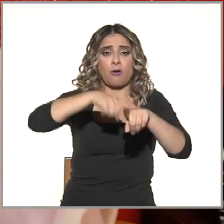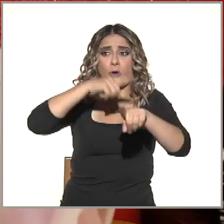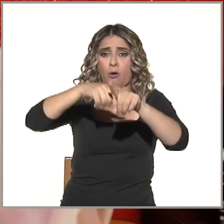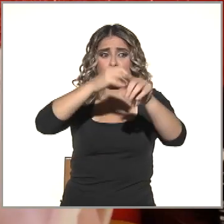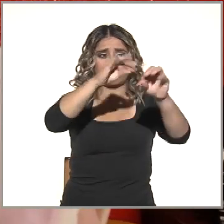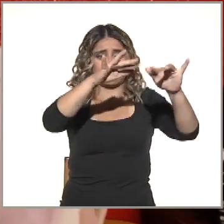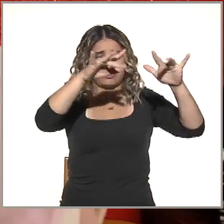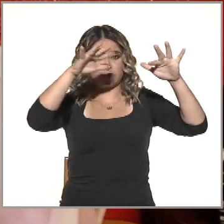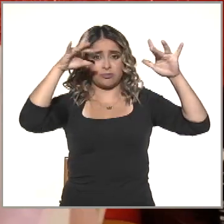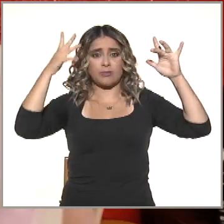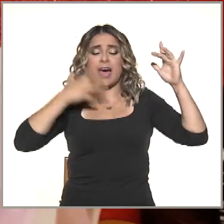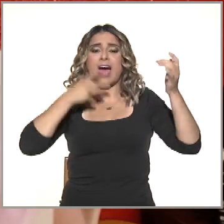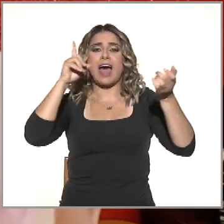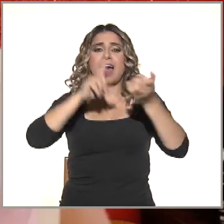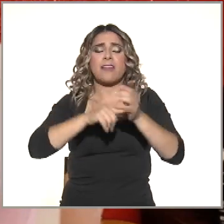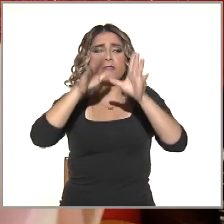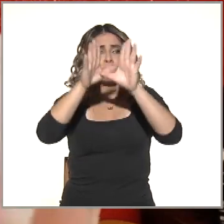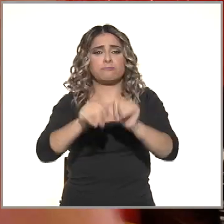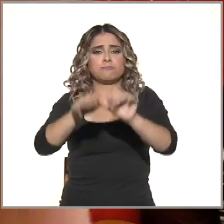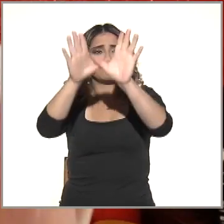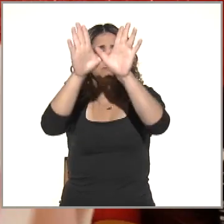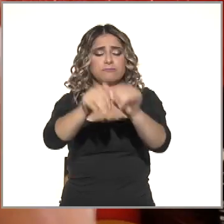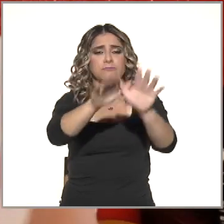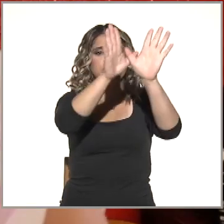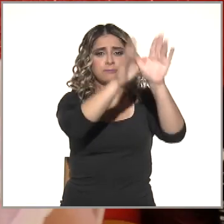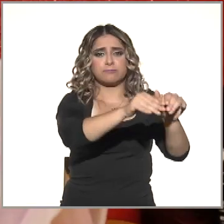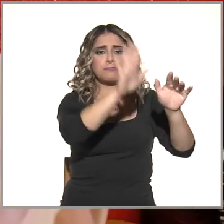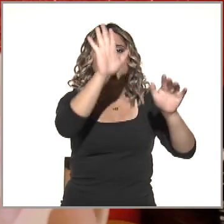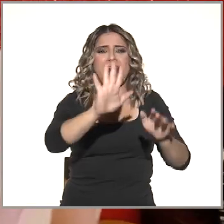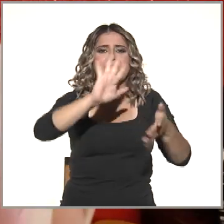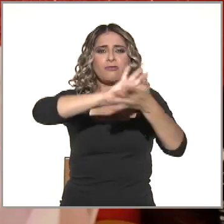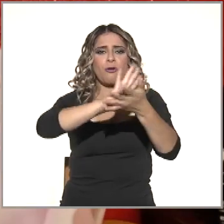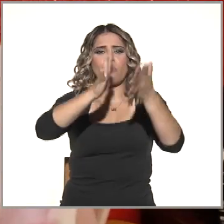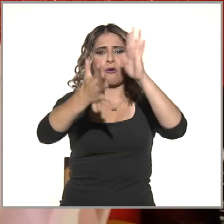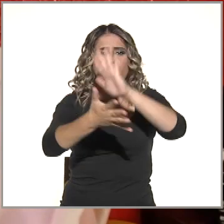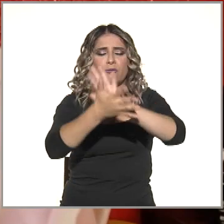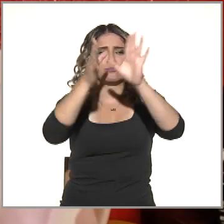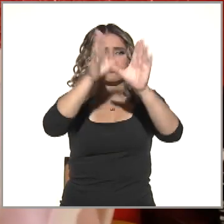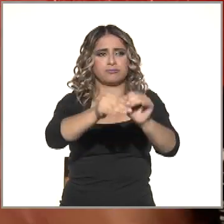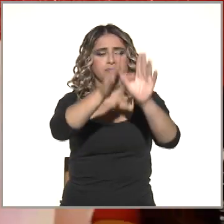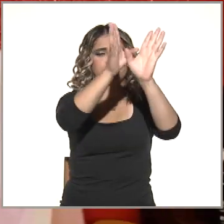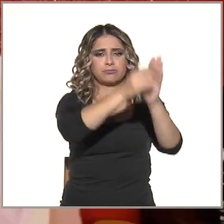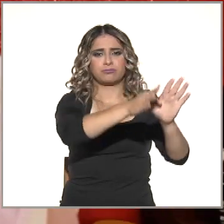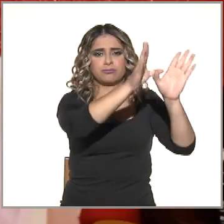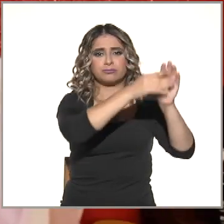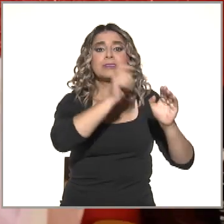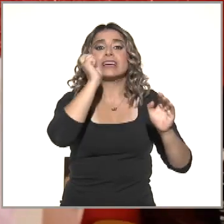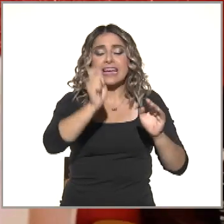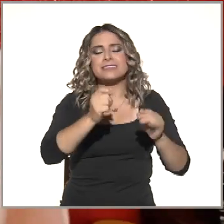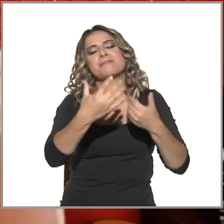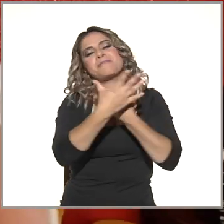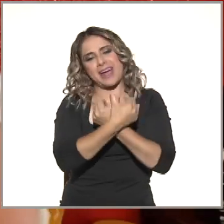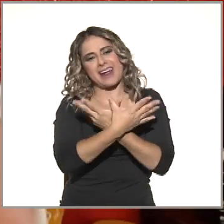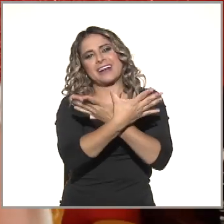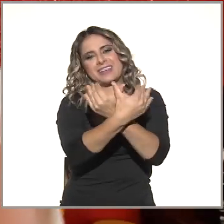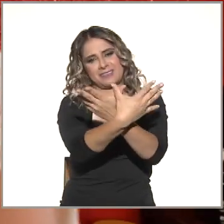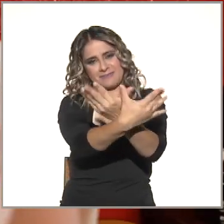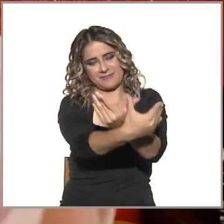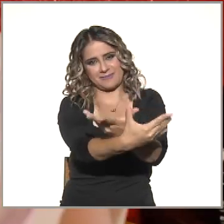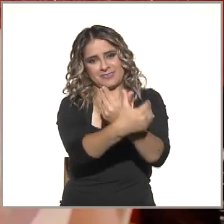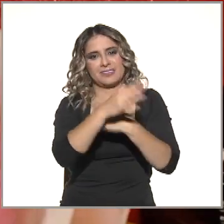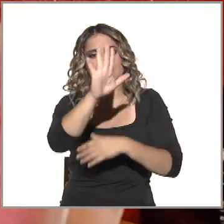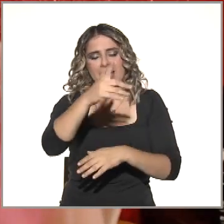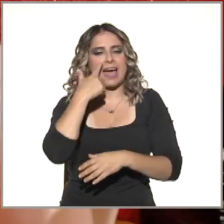revuela dando palmadas, como quien echa tortillas. Y la respuesta es la mariposa. Tenemos